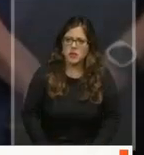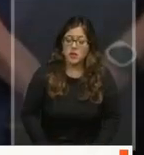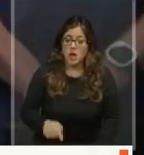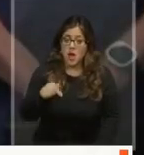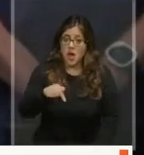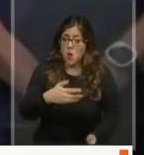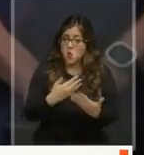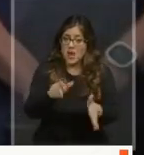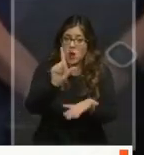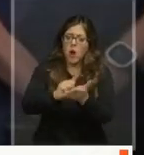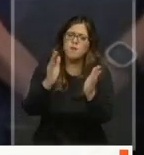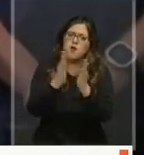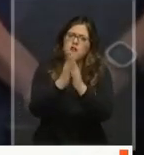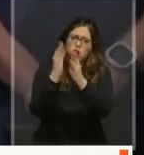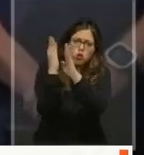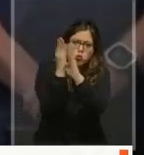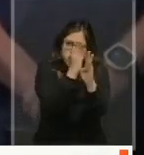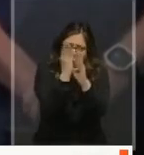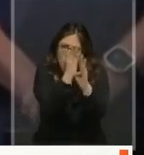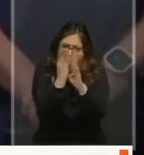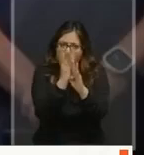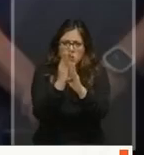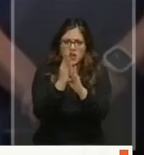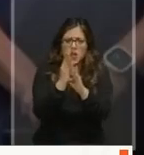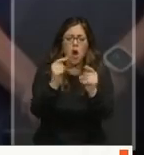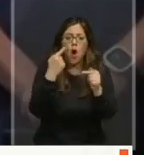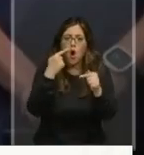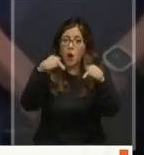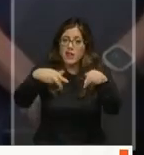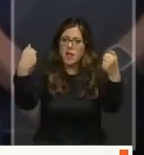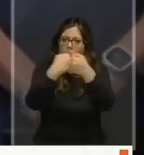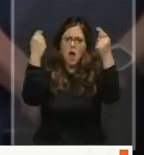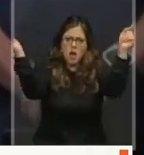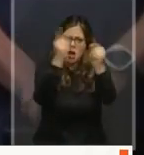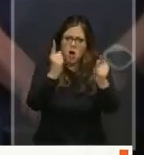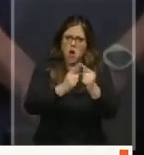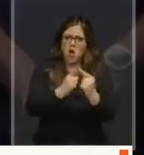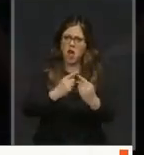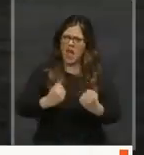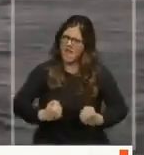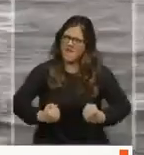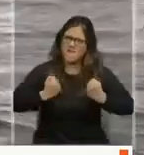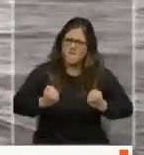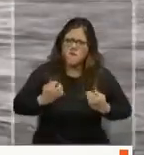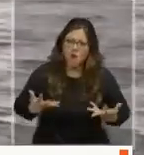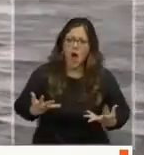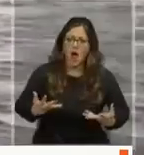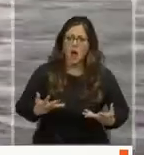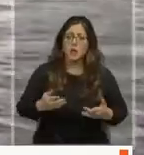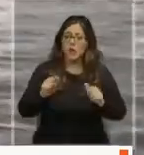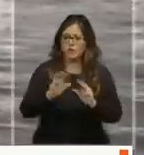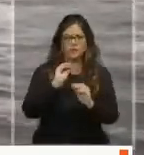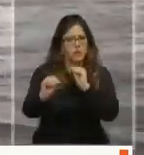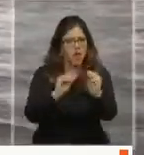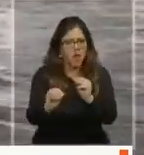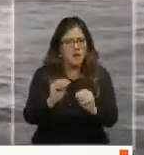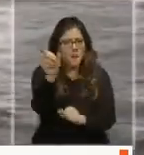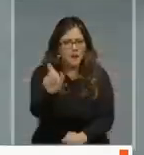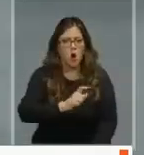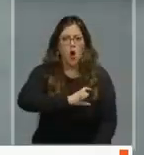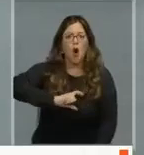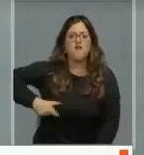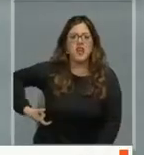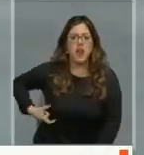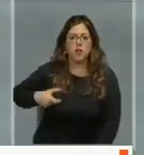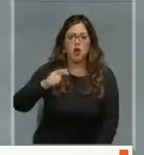esté donde esté, refújese y no dé nada por sentado. Esta es una tormenta muy, muy poderosa. Era la advertencia del gobernador de Florida